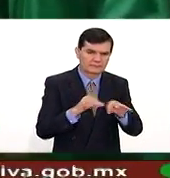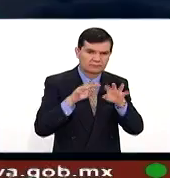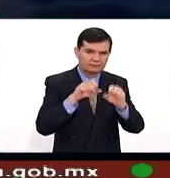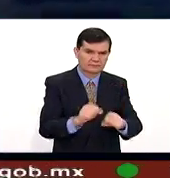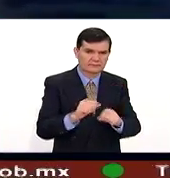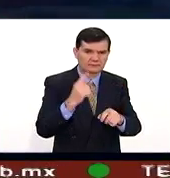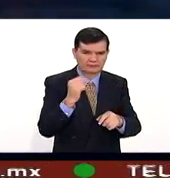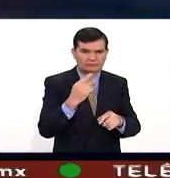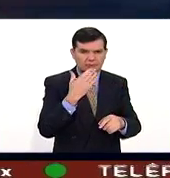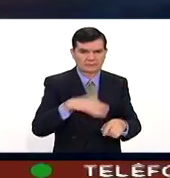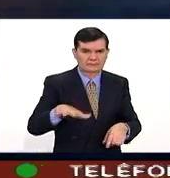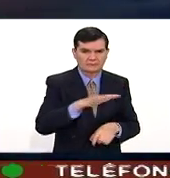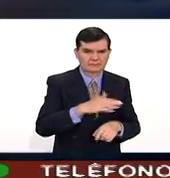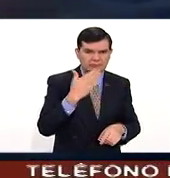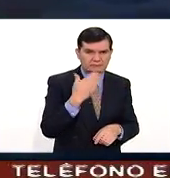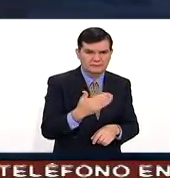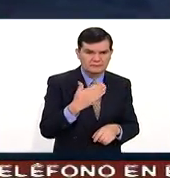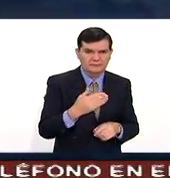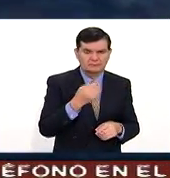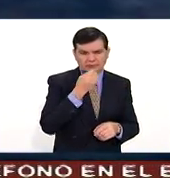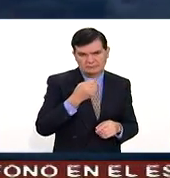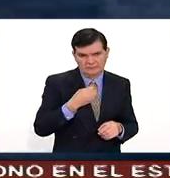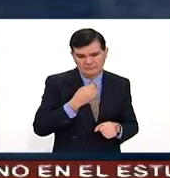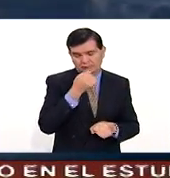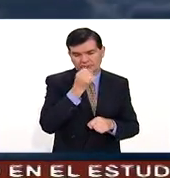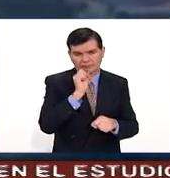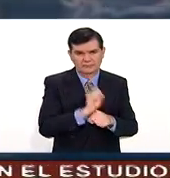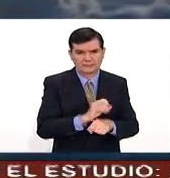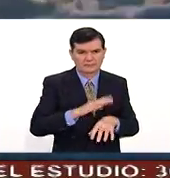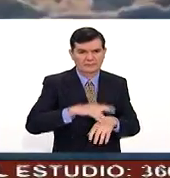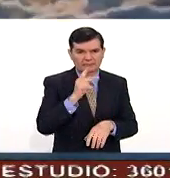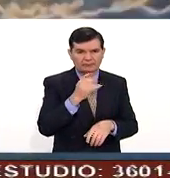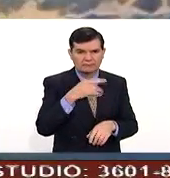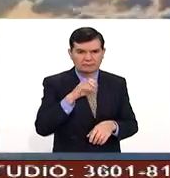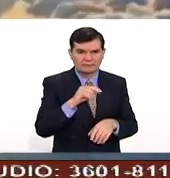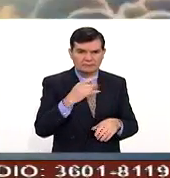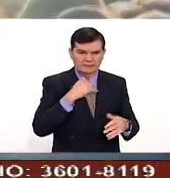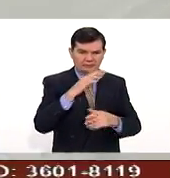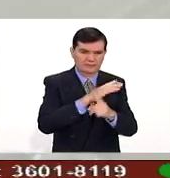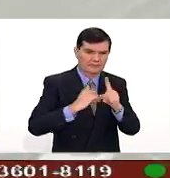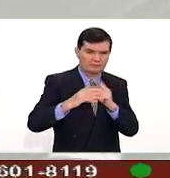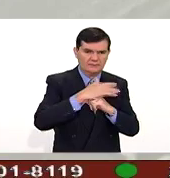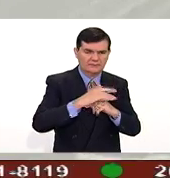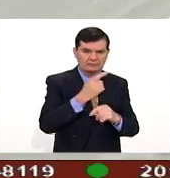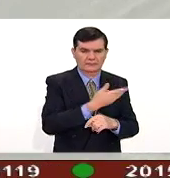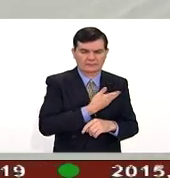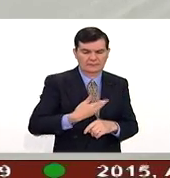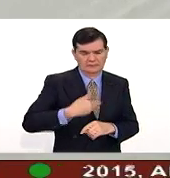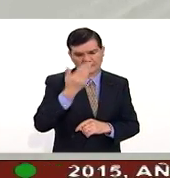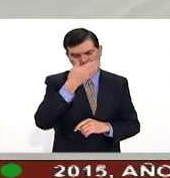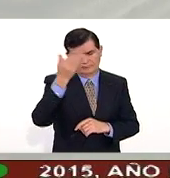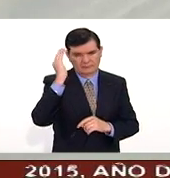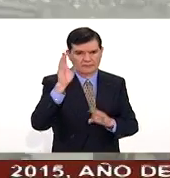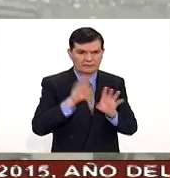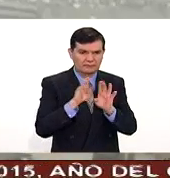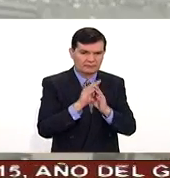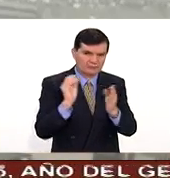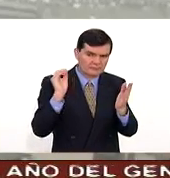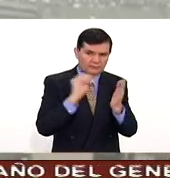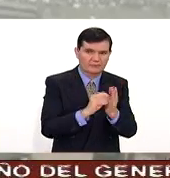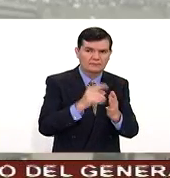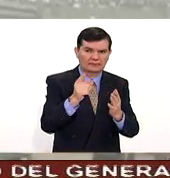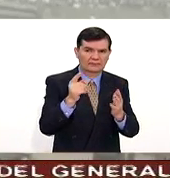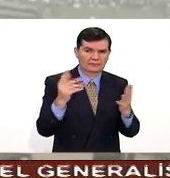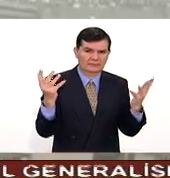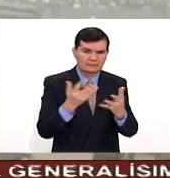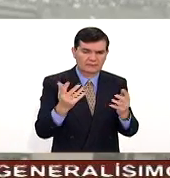en términos de bienestar, aunque el secretario Paquiano, el secretario del Medio Ambiente y el presidente Peña han sido muy enfáticos al